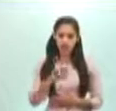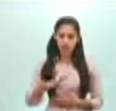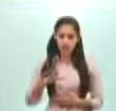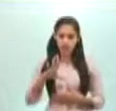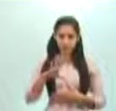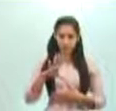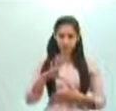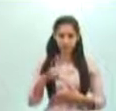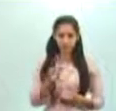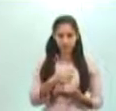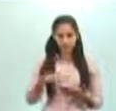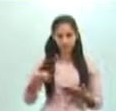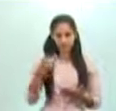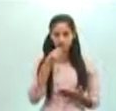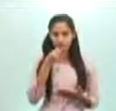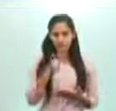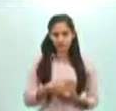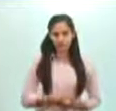tomar nota.